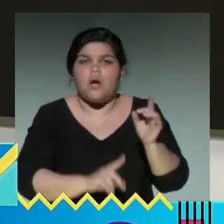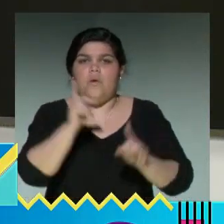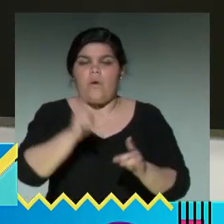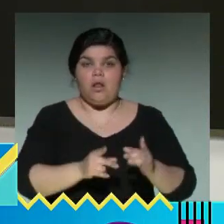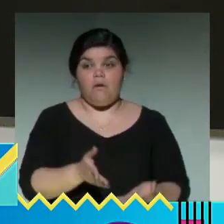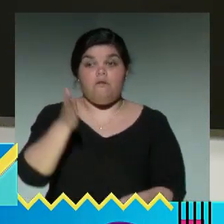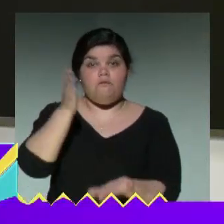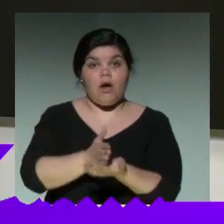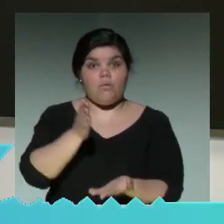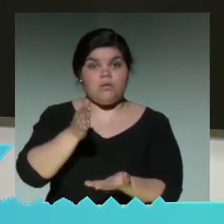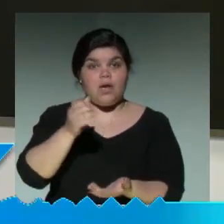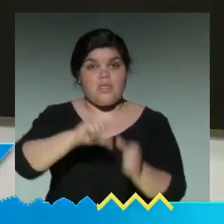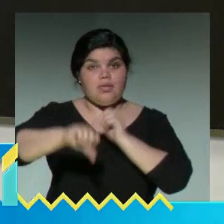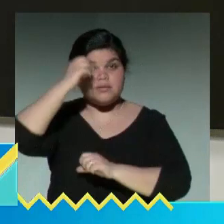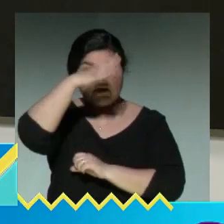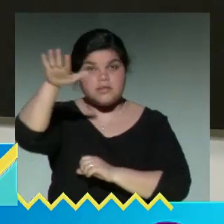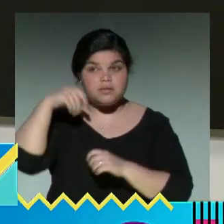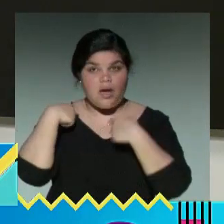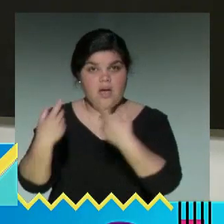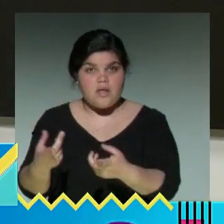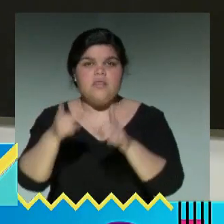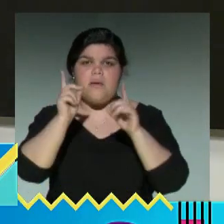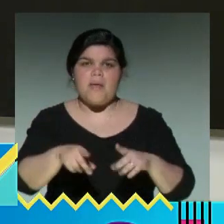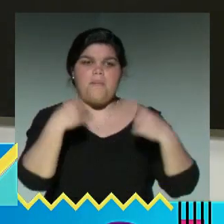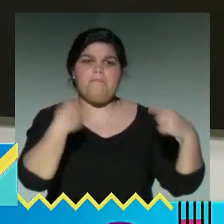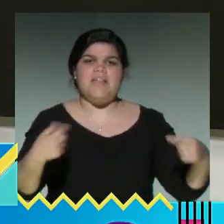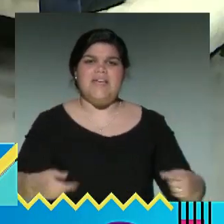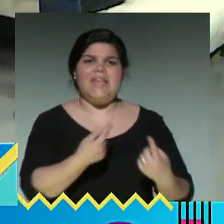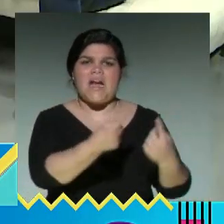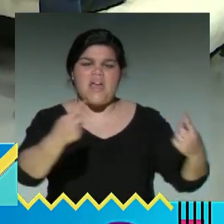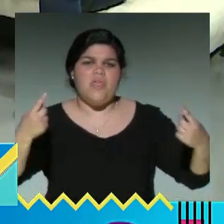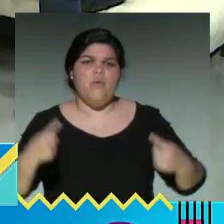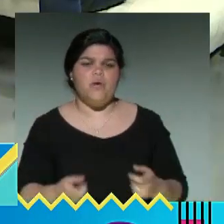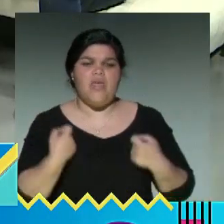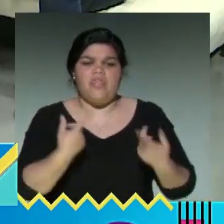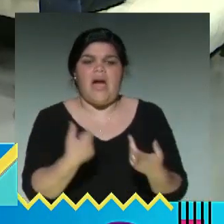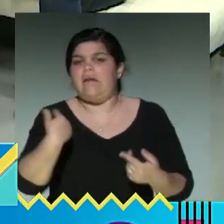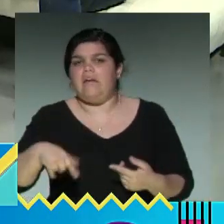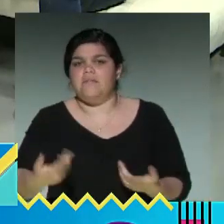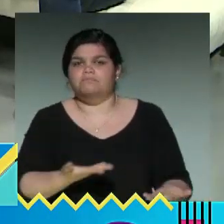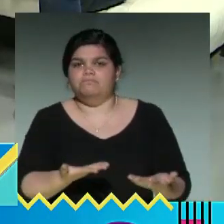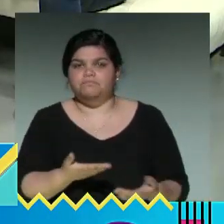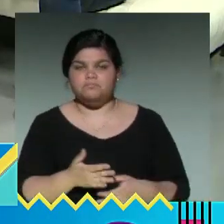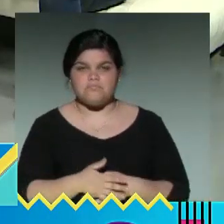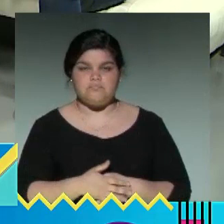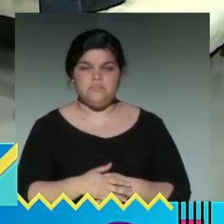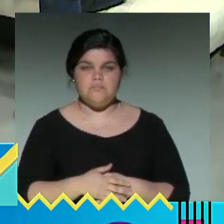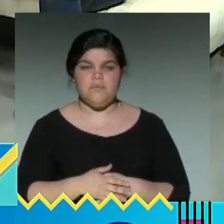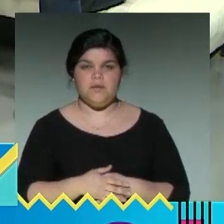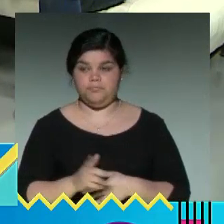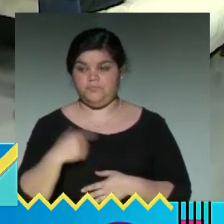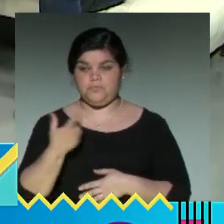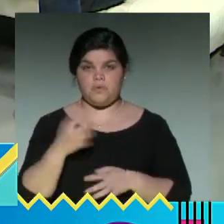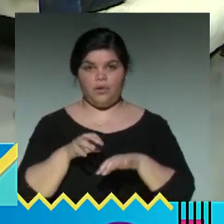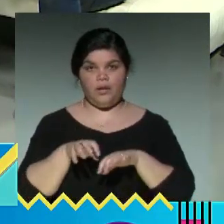Facultad de Ciencias Agrarias, pero en definitiva a cada cátedra, ¿no? A cada carrera? Bueno, nuestra cátedra en extensión es